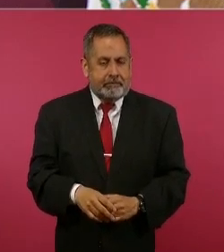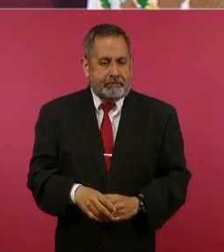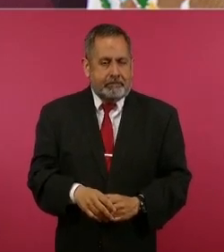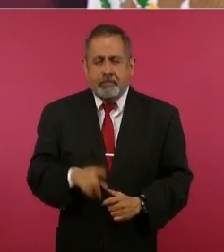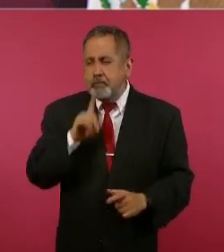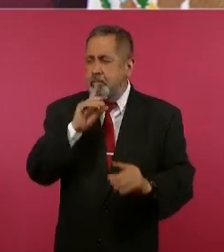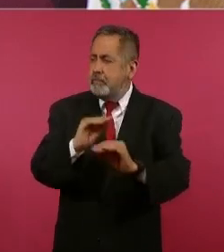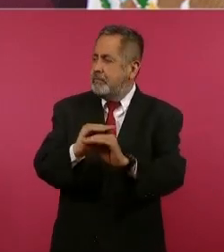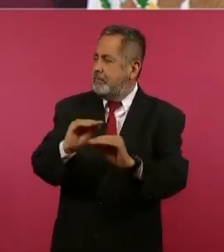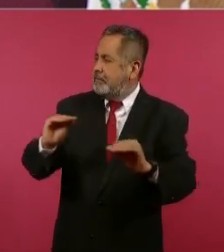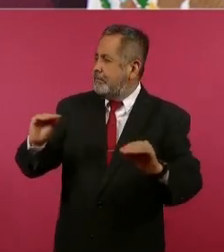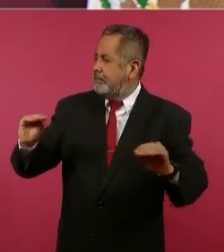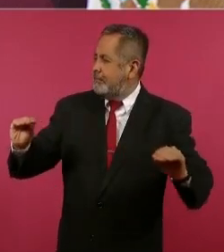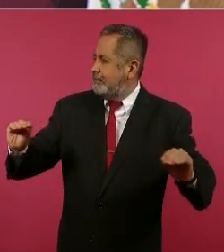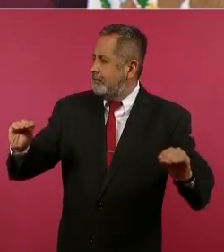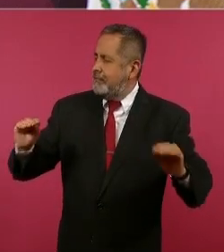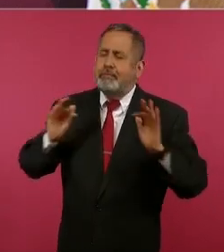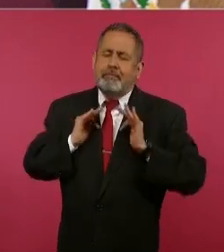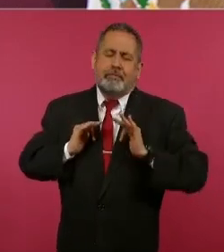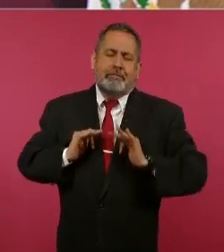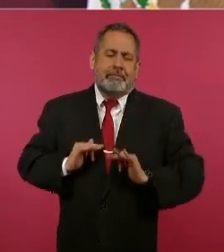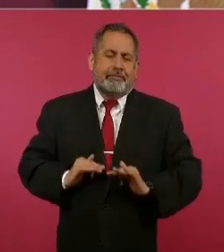del silencio,